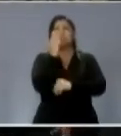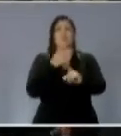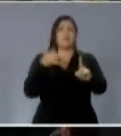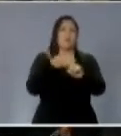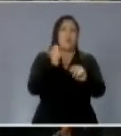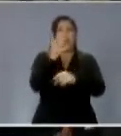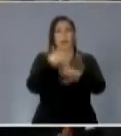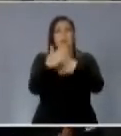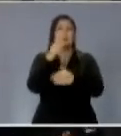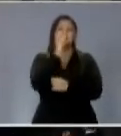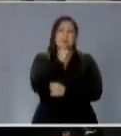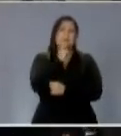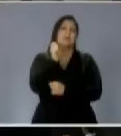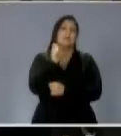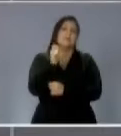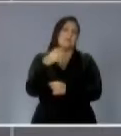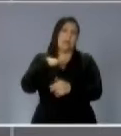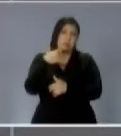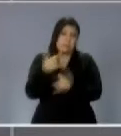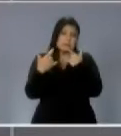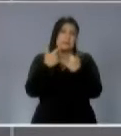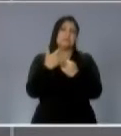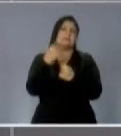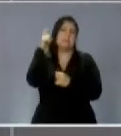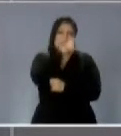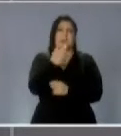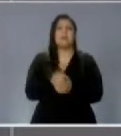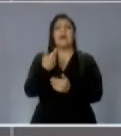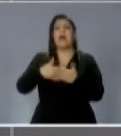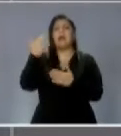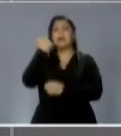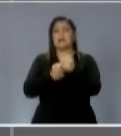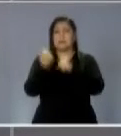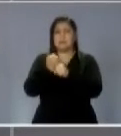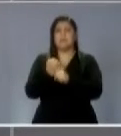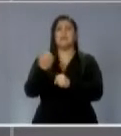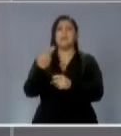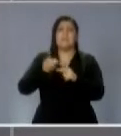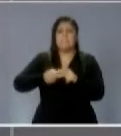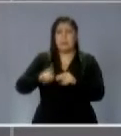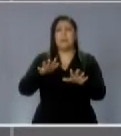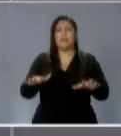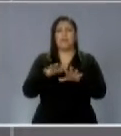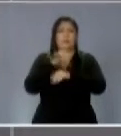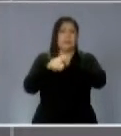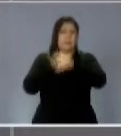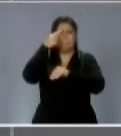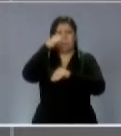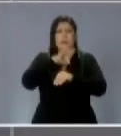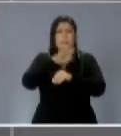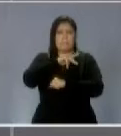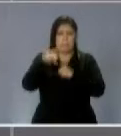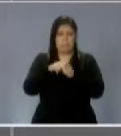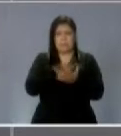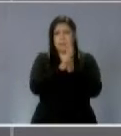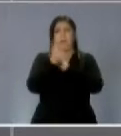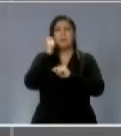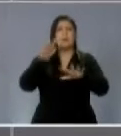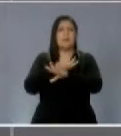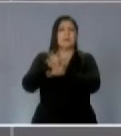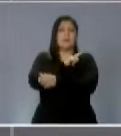decir, vuelto otra cosa, apenas reconocido en las pantallas, Enrique Peña Nieto escenificó un adiós muy sentido